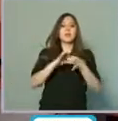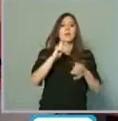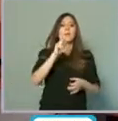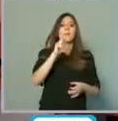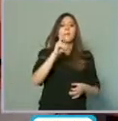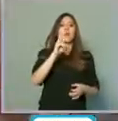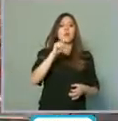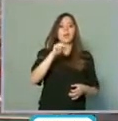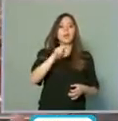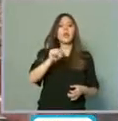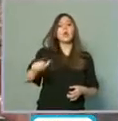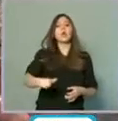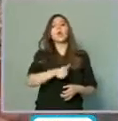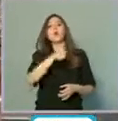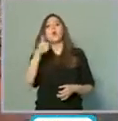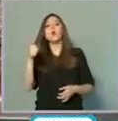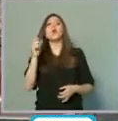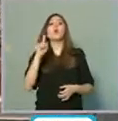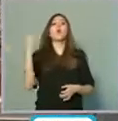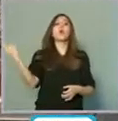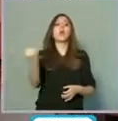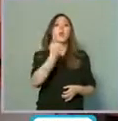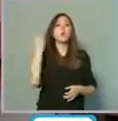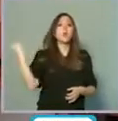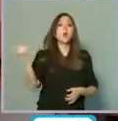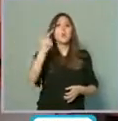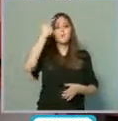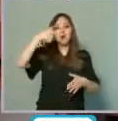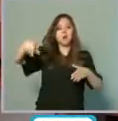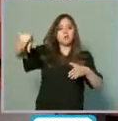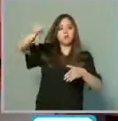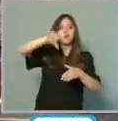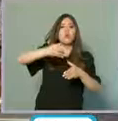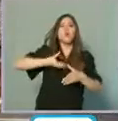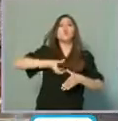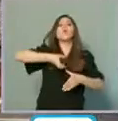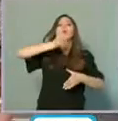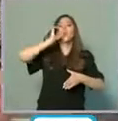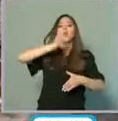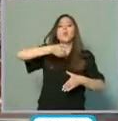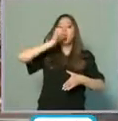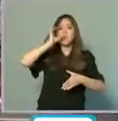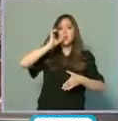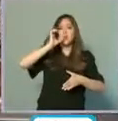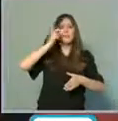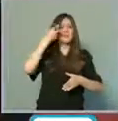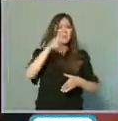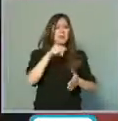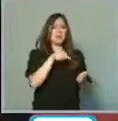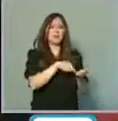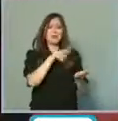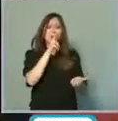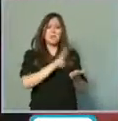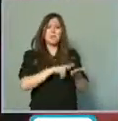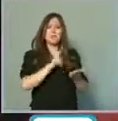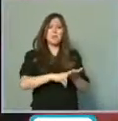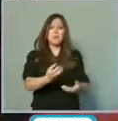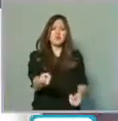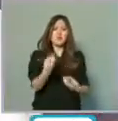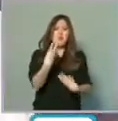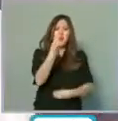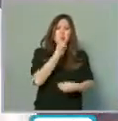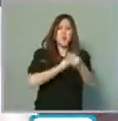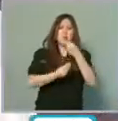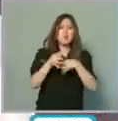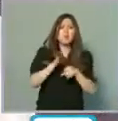poco más espesos, digamos, para el consumo. Se usa el amaranto también, pero ¿por qué? ¿Qué valor nutricional tiene el amaranto como tal?